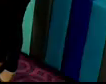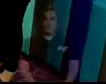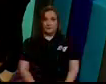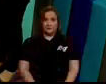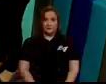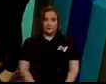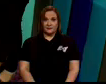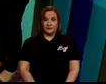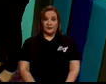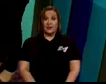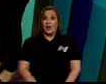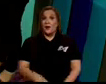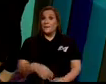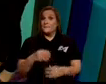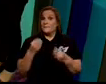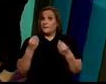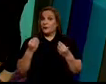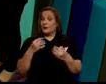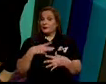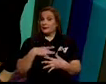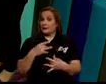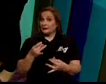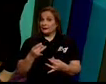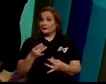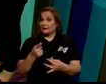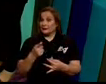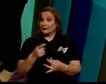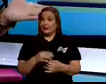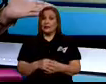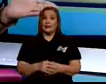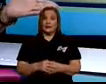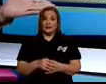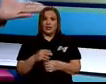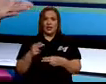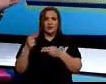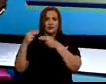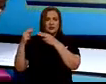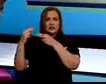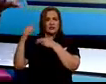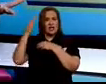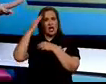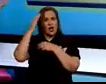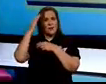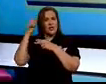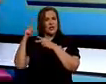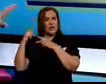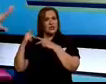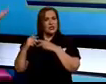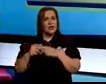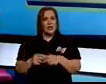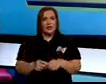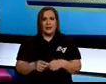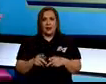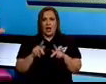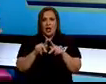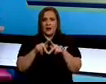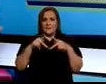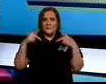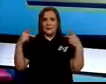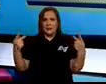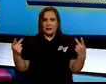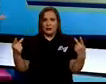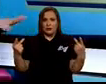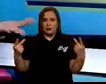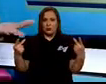Ha sido muy interesante lo que hemos escuchado y saber que en aquella época el papel tan importante que